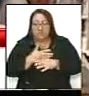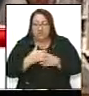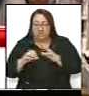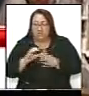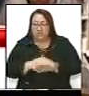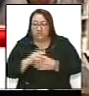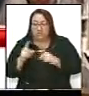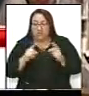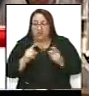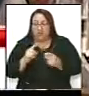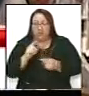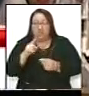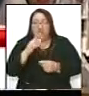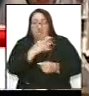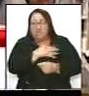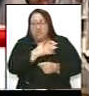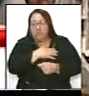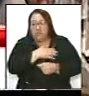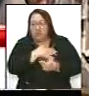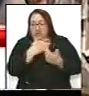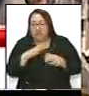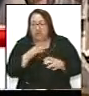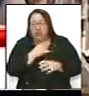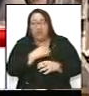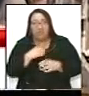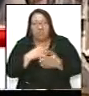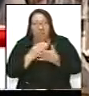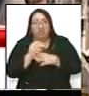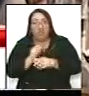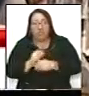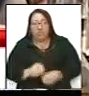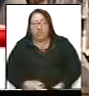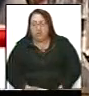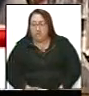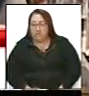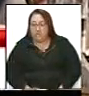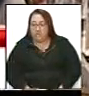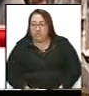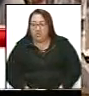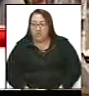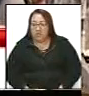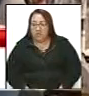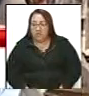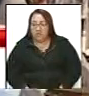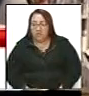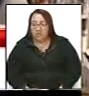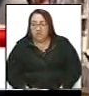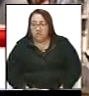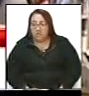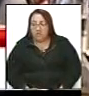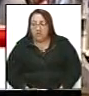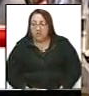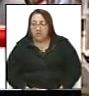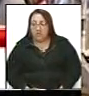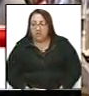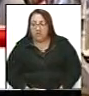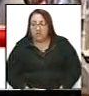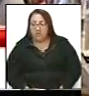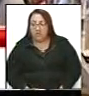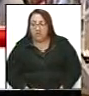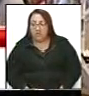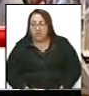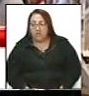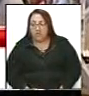la directora de secundaria o quien corresponde del Ministerio de Educación pudiera venir a exponer efectivamente